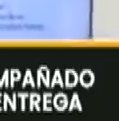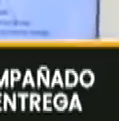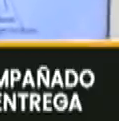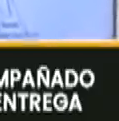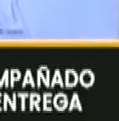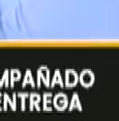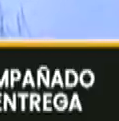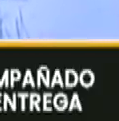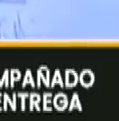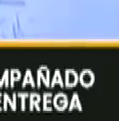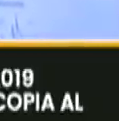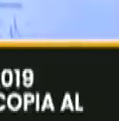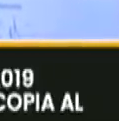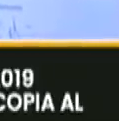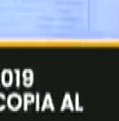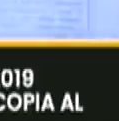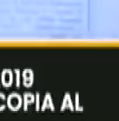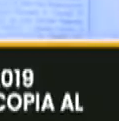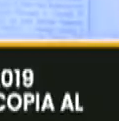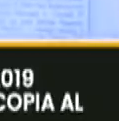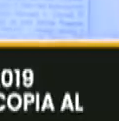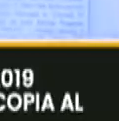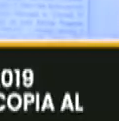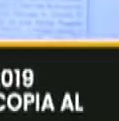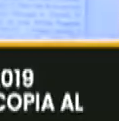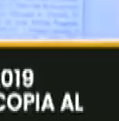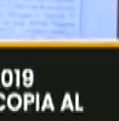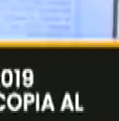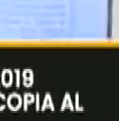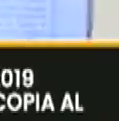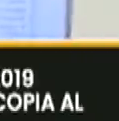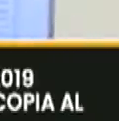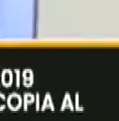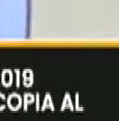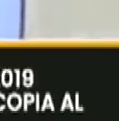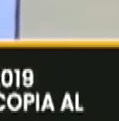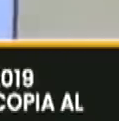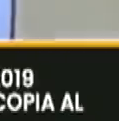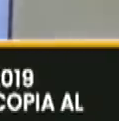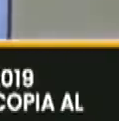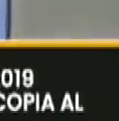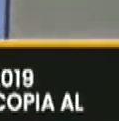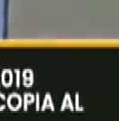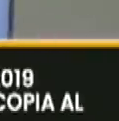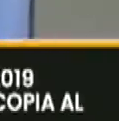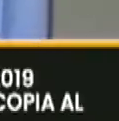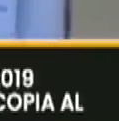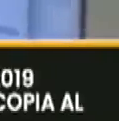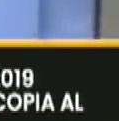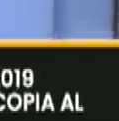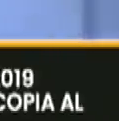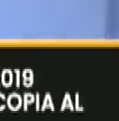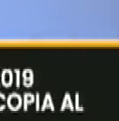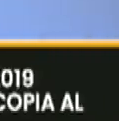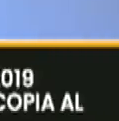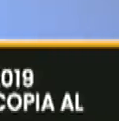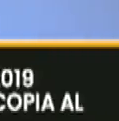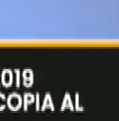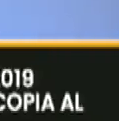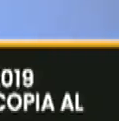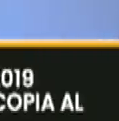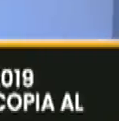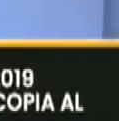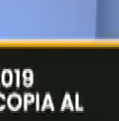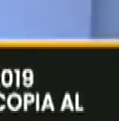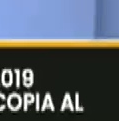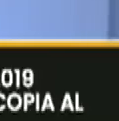Terminada la reunión, se entrega una nota fechada 11 de noviembre del 2019 dirigida al presidente